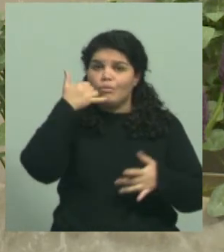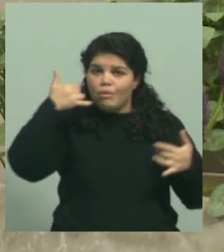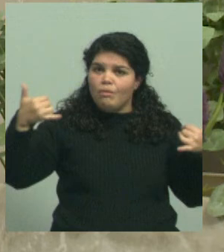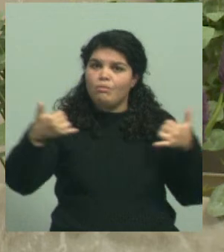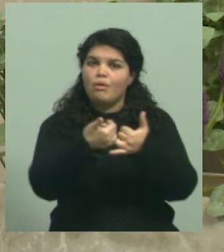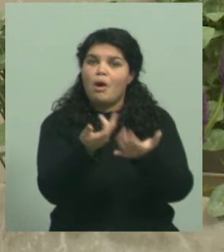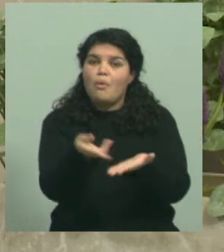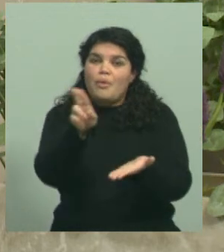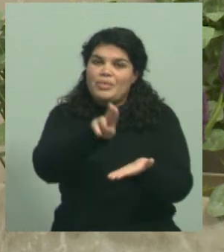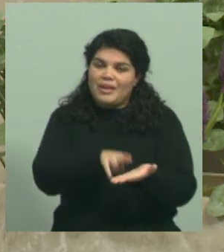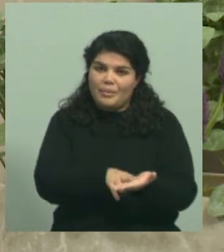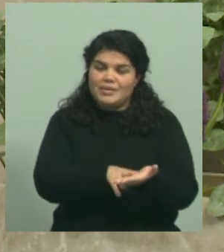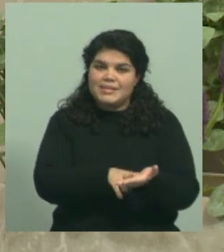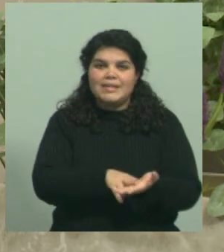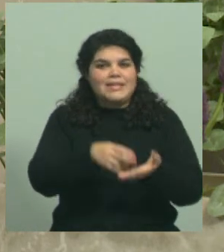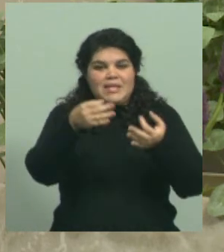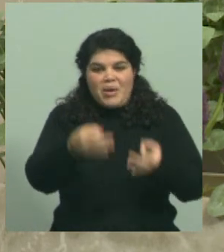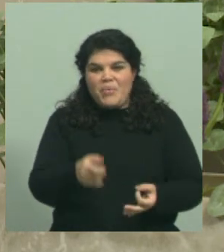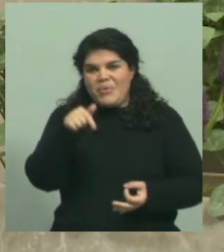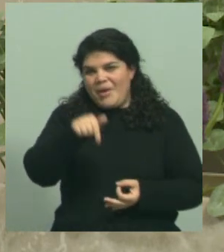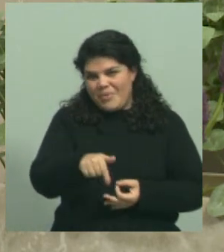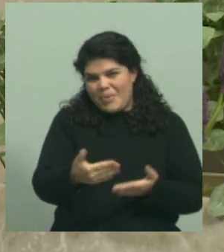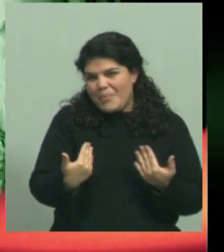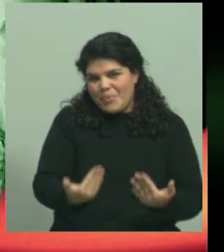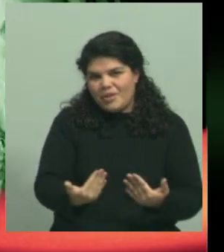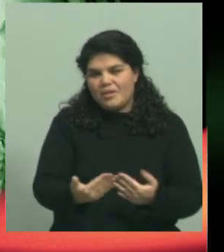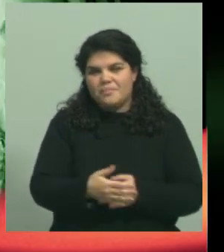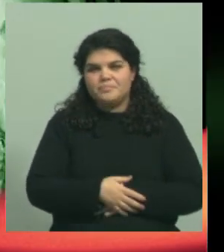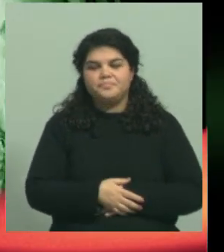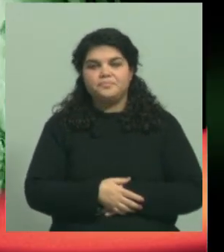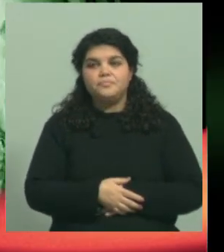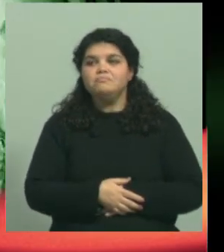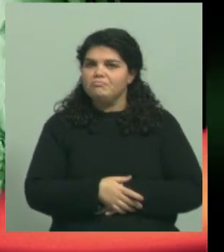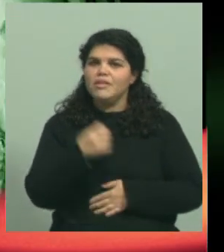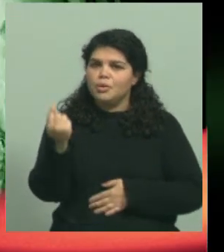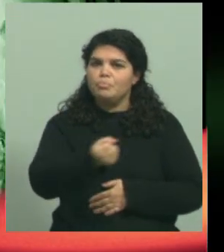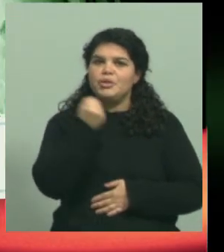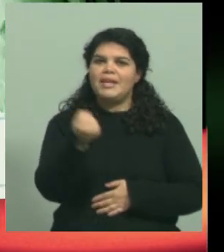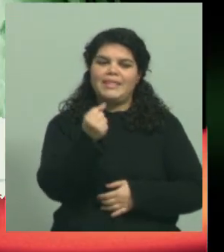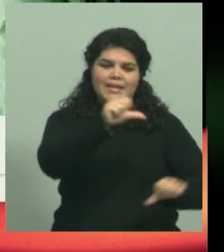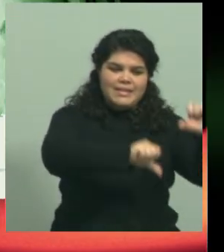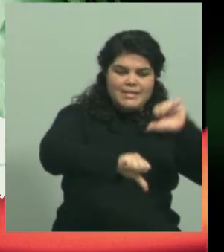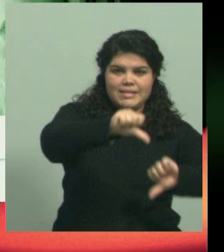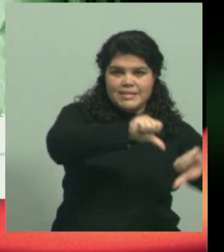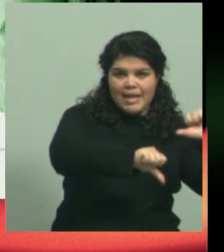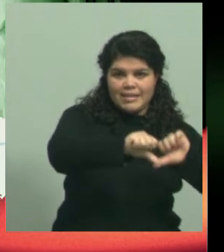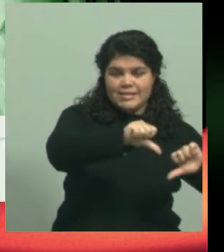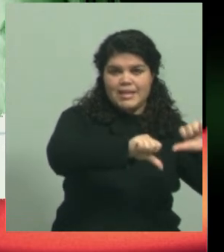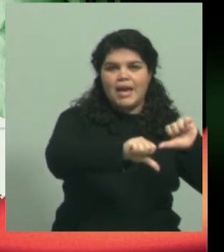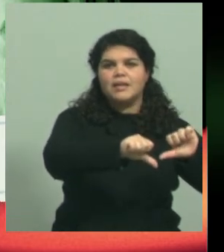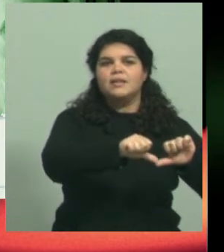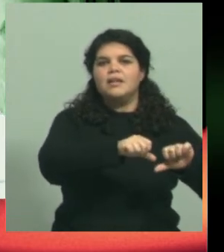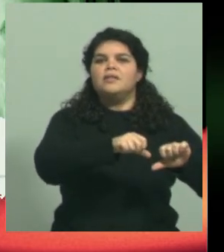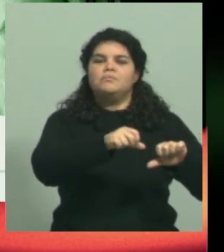saber que se está dando esto, ¿no? Esta posibilidad de ese nexo, ¿no? De la ciencia, el intercambio entre